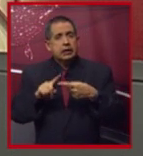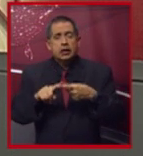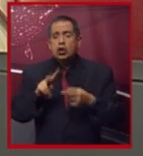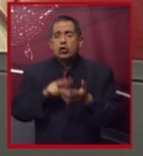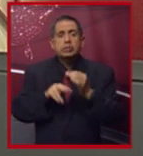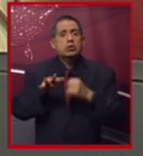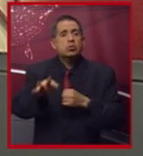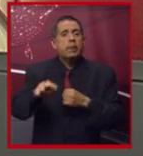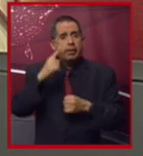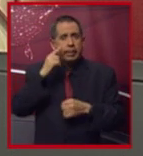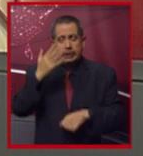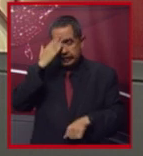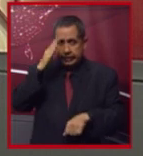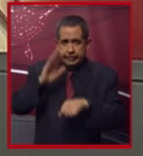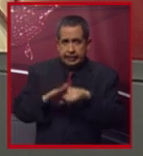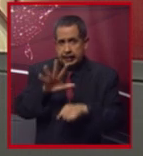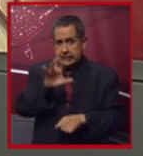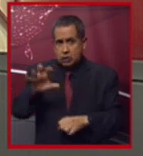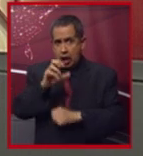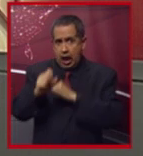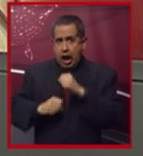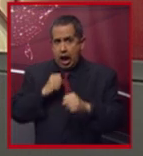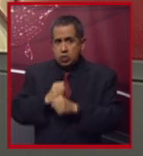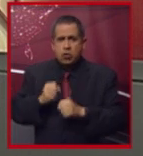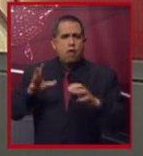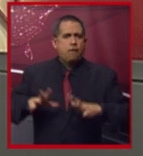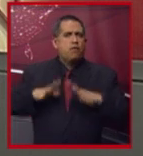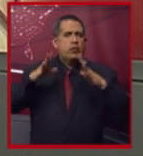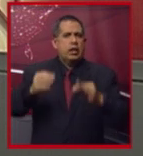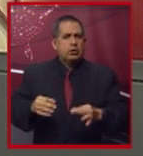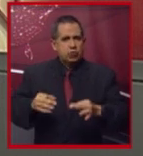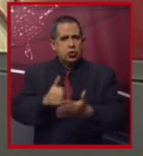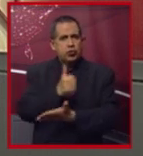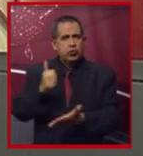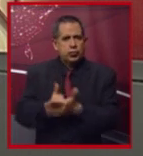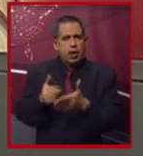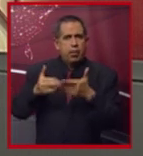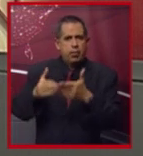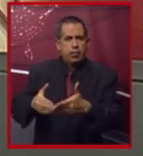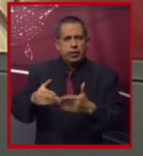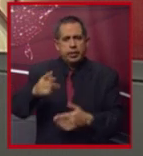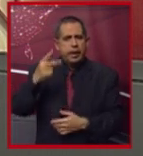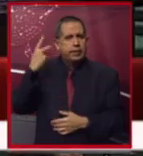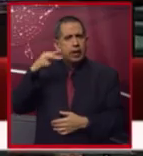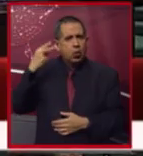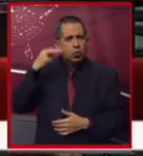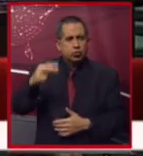la conmemoración de los 500 años de la fundación de la ciudad y puertos de Veracruz.